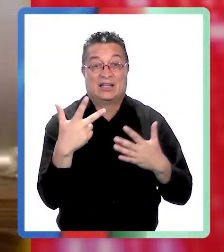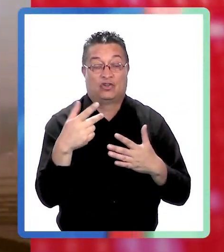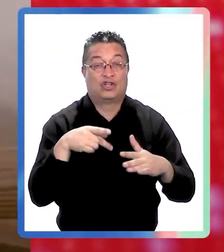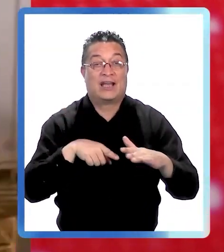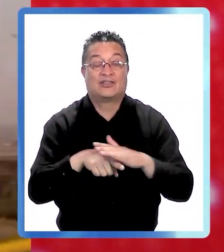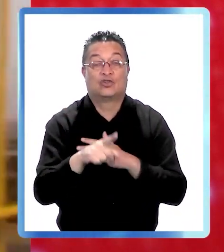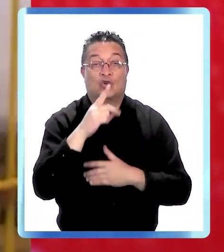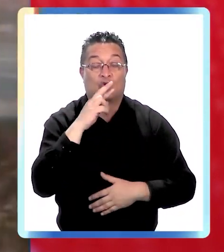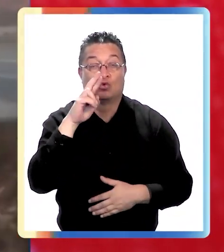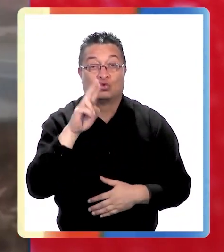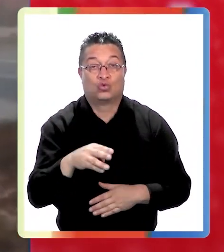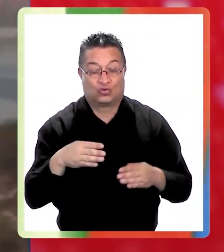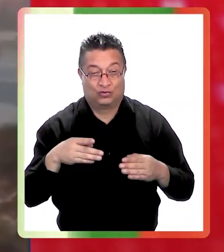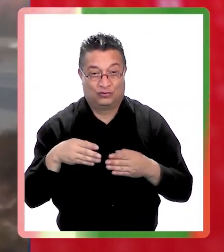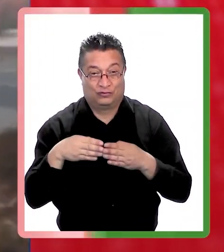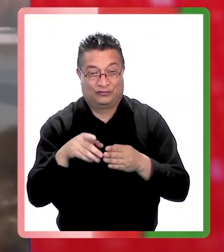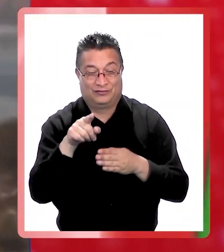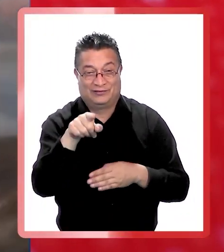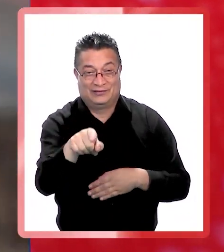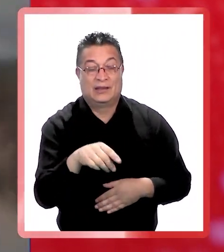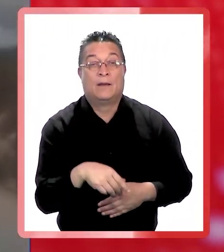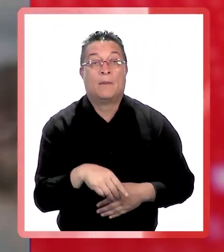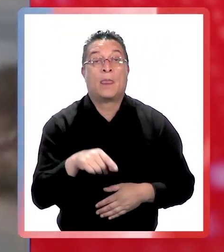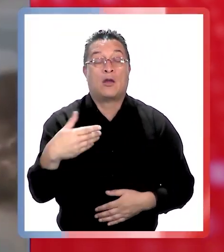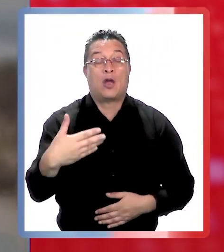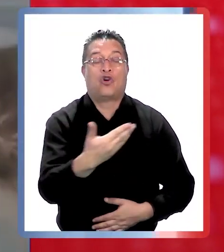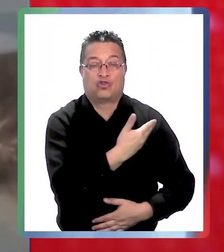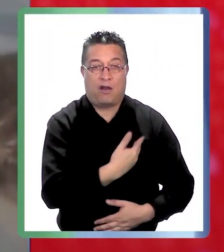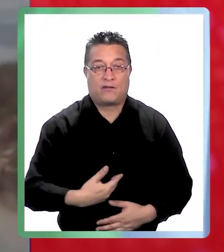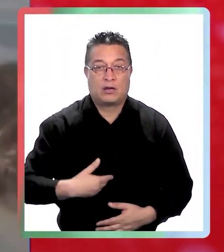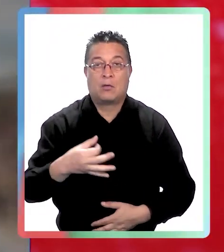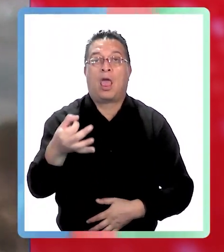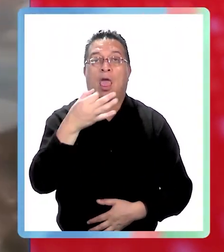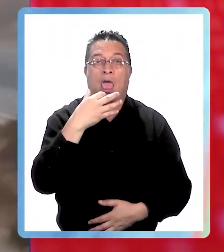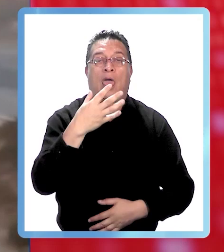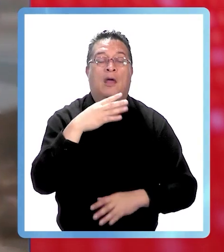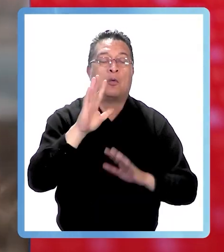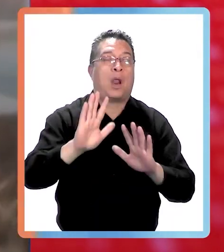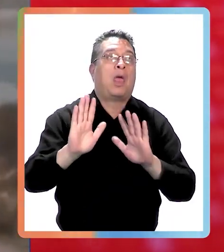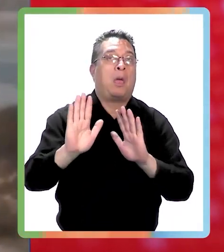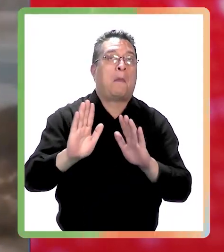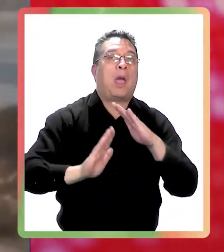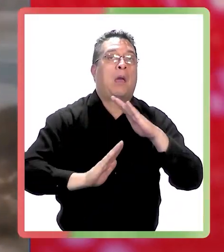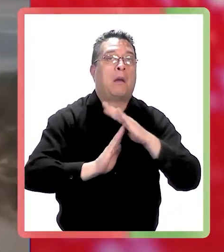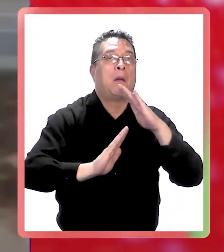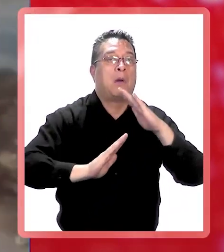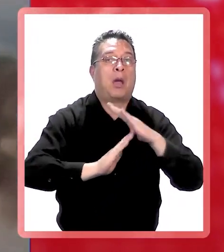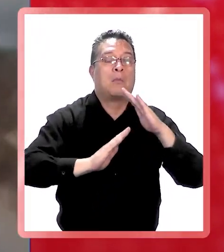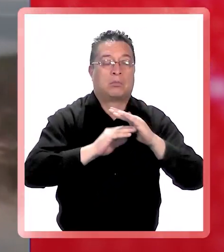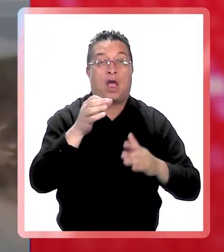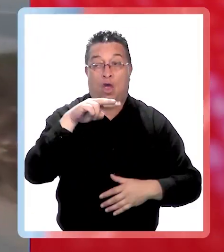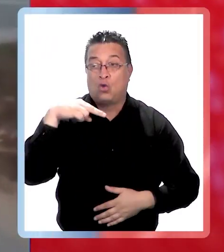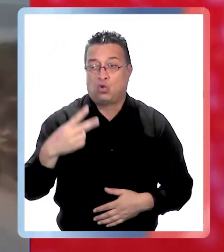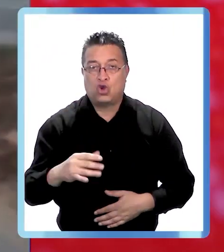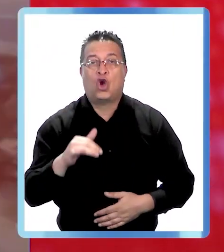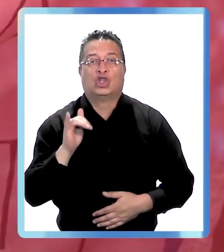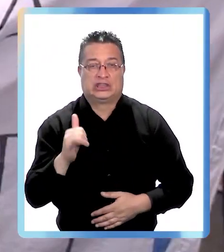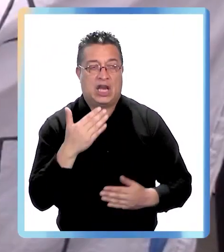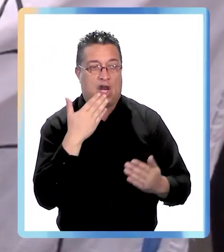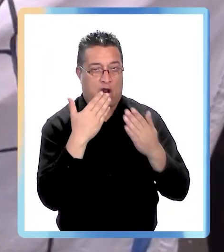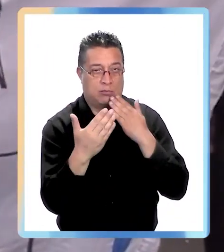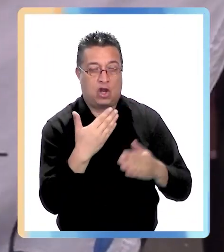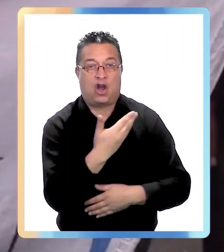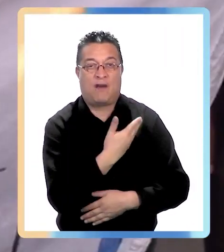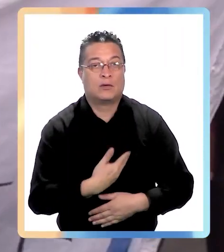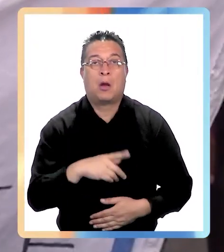del acceso sur al recinto portuario, el gobierno nos ha dado paracetamol, nos ha dicho que el dueño sí tiene conversaciones